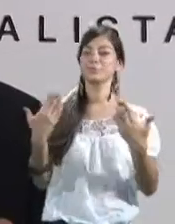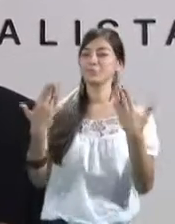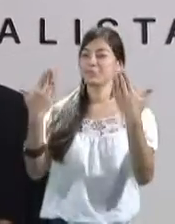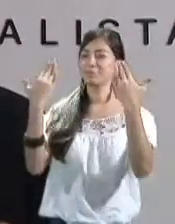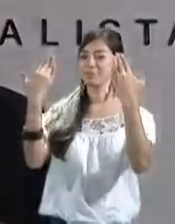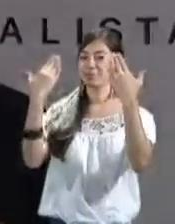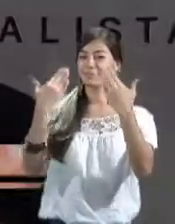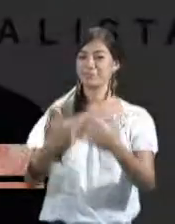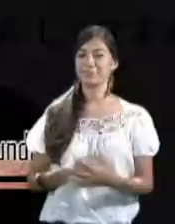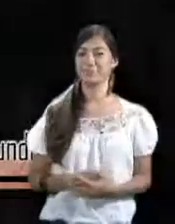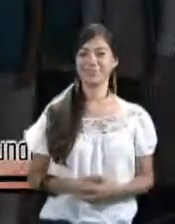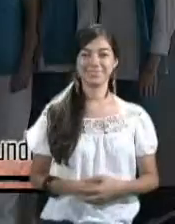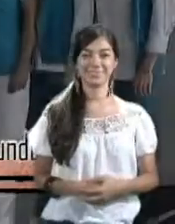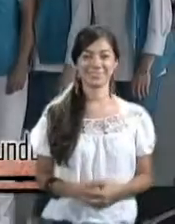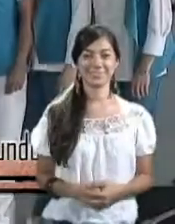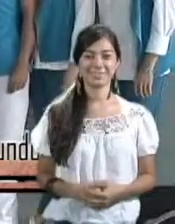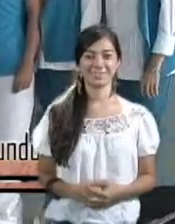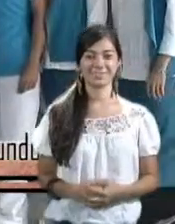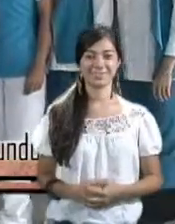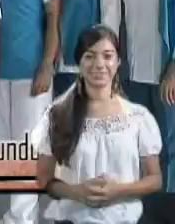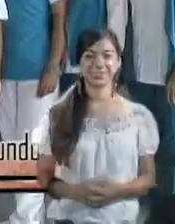de esta región.